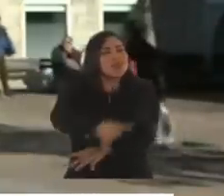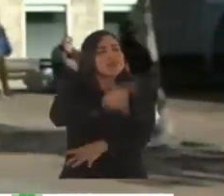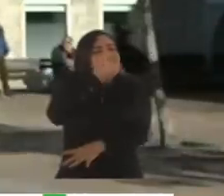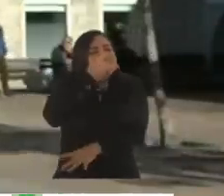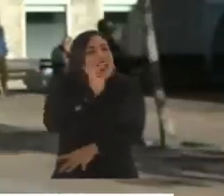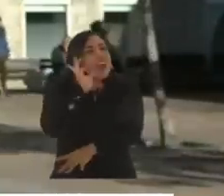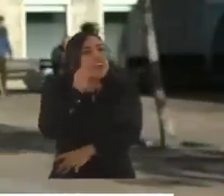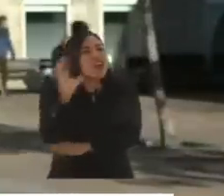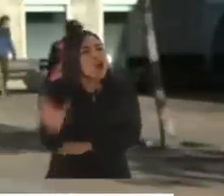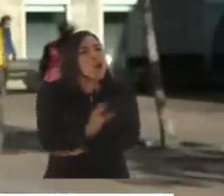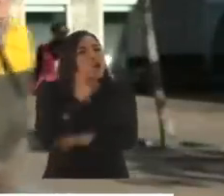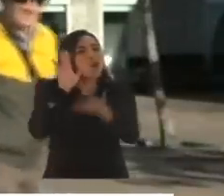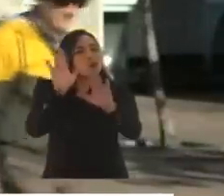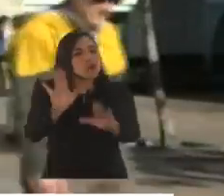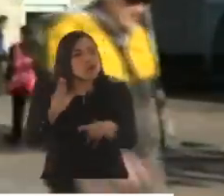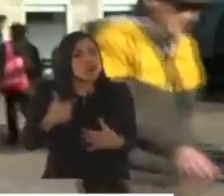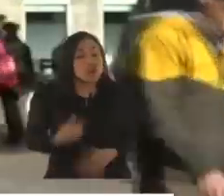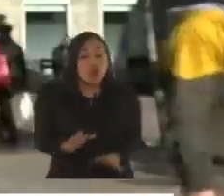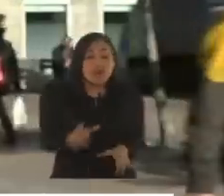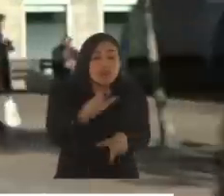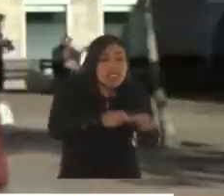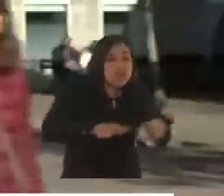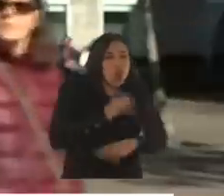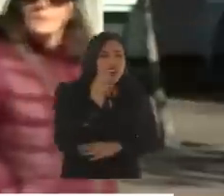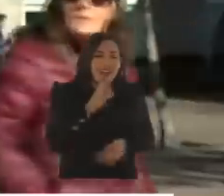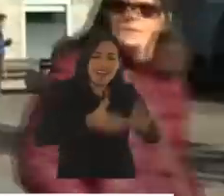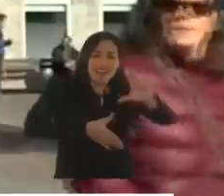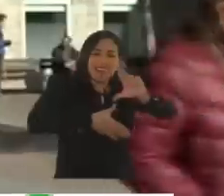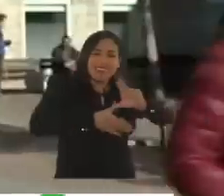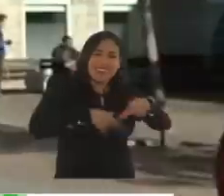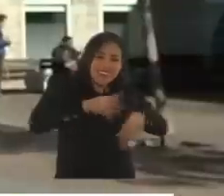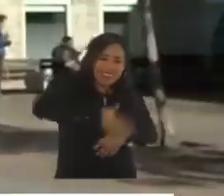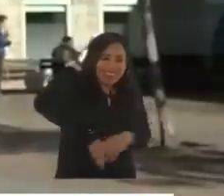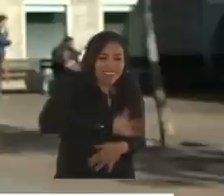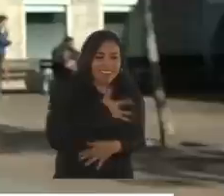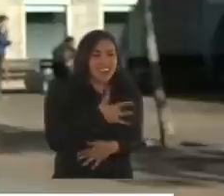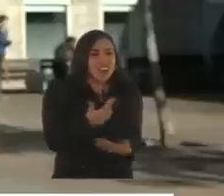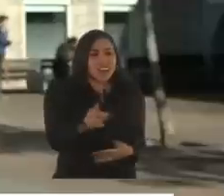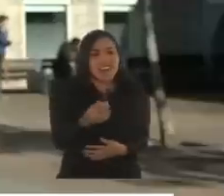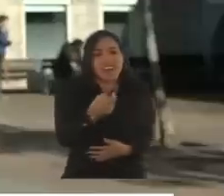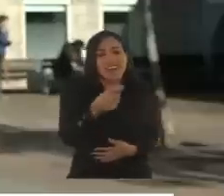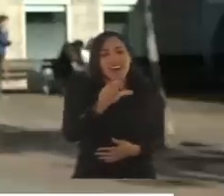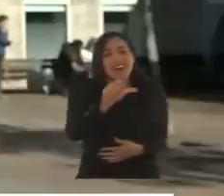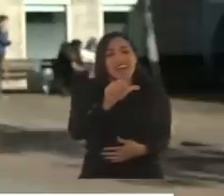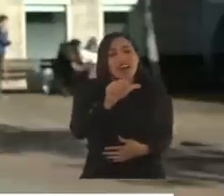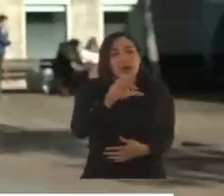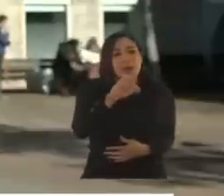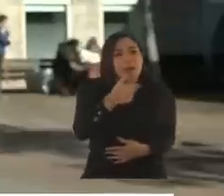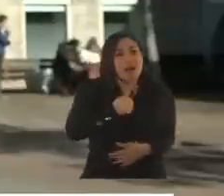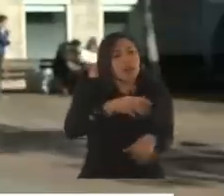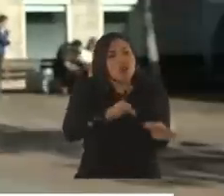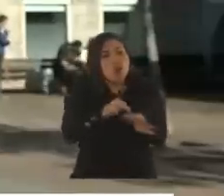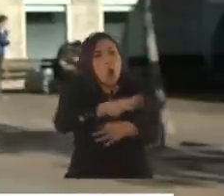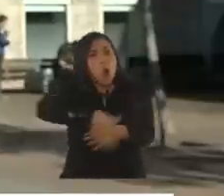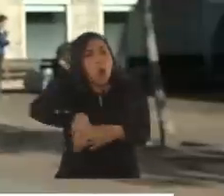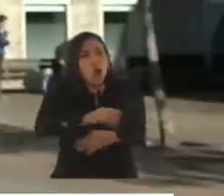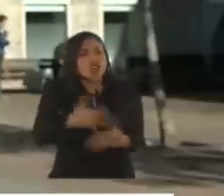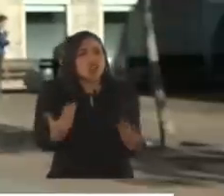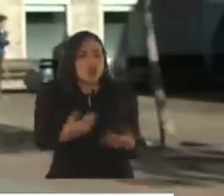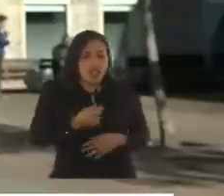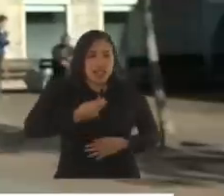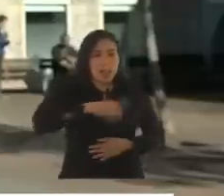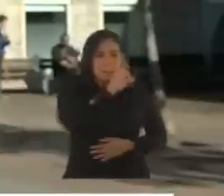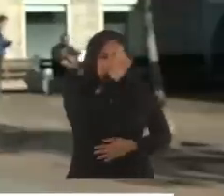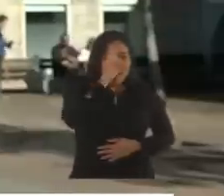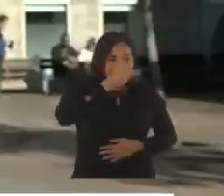café colombiano y con la calidez de los latinos se siente aquí en Galapagar, una pequeña y muy apacible población en las afueras de